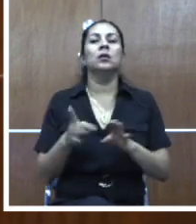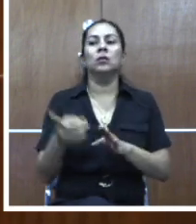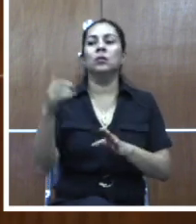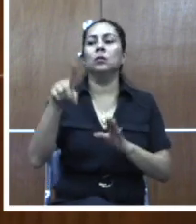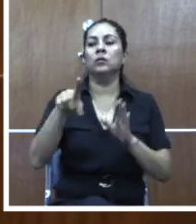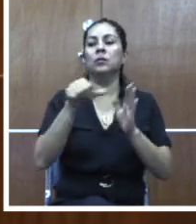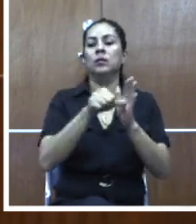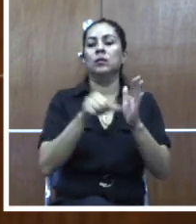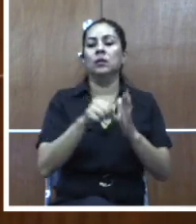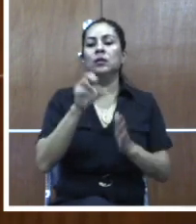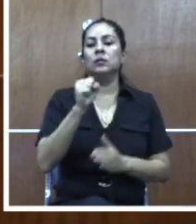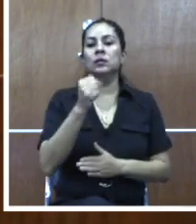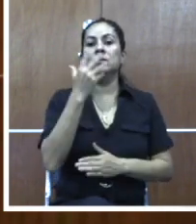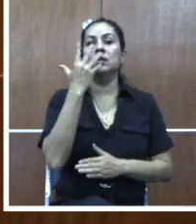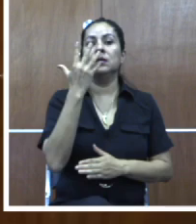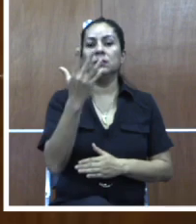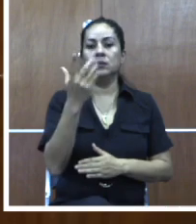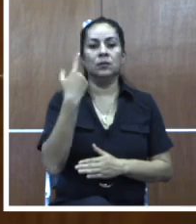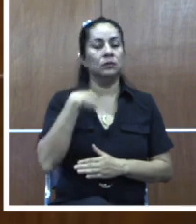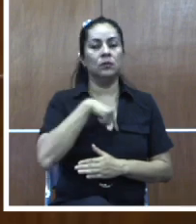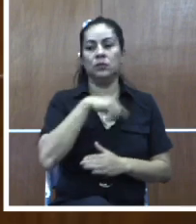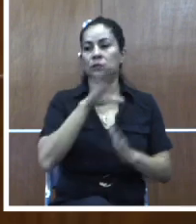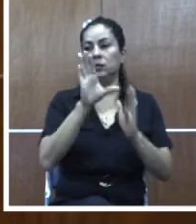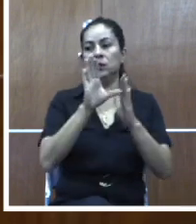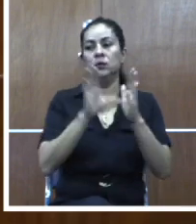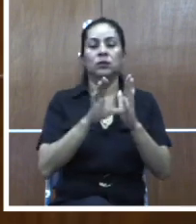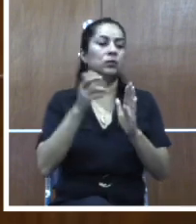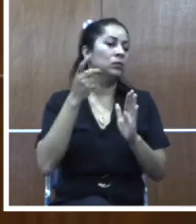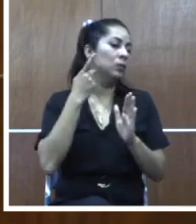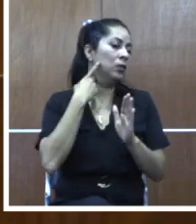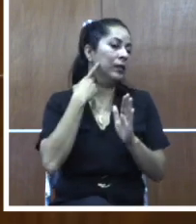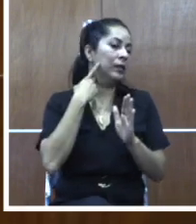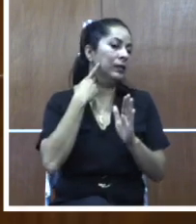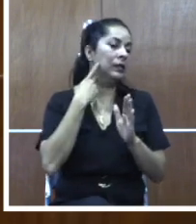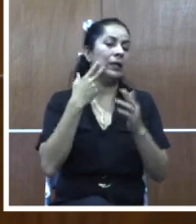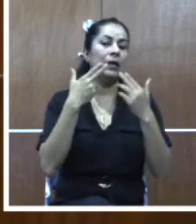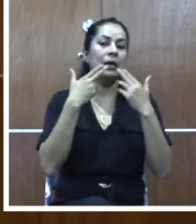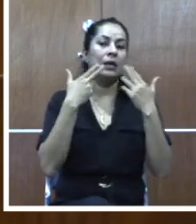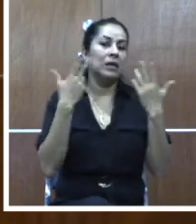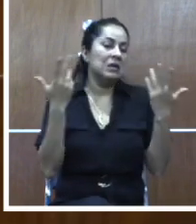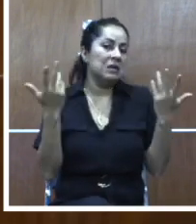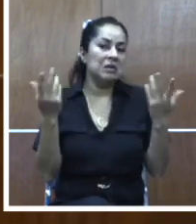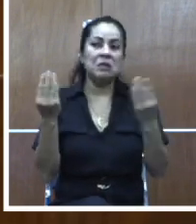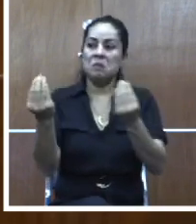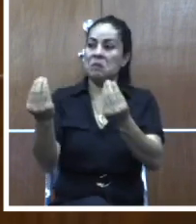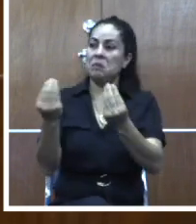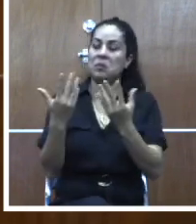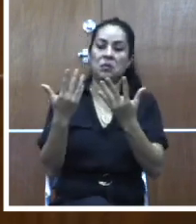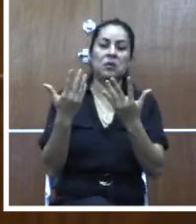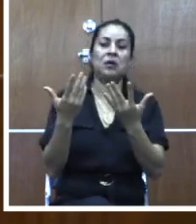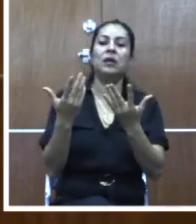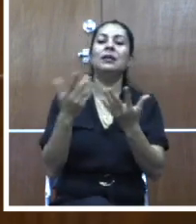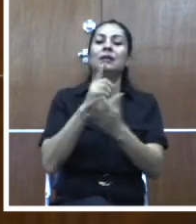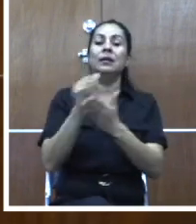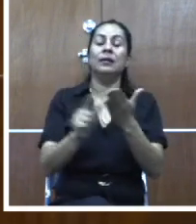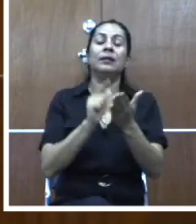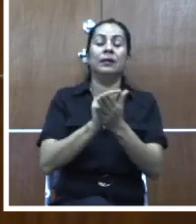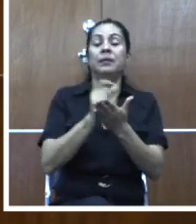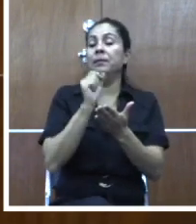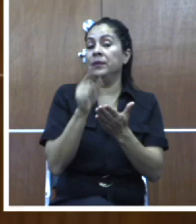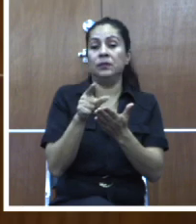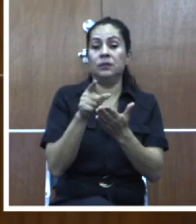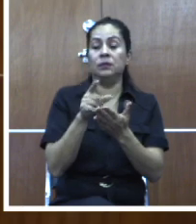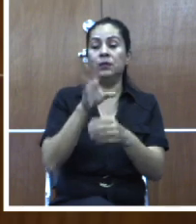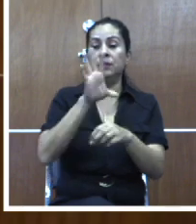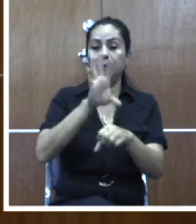fundamento en el artículo 65 de nuestra Constitución Política y haciendo uso de las facultades que nos confiere la Ley Orgánica,